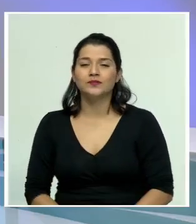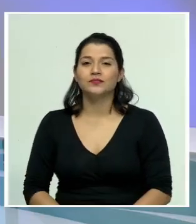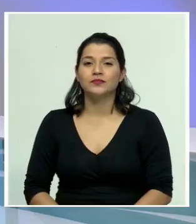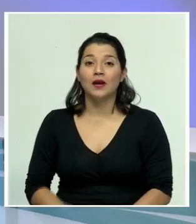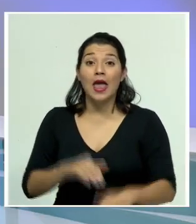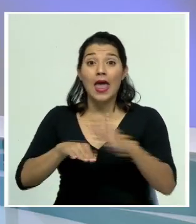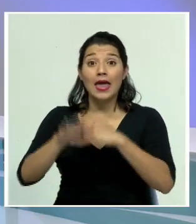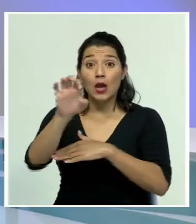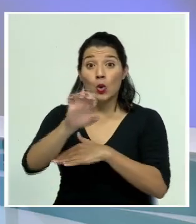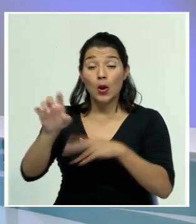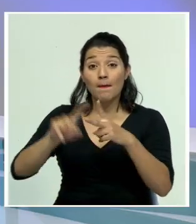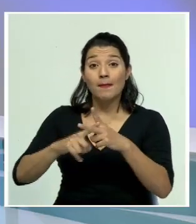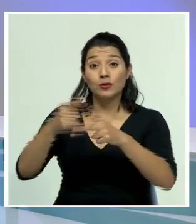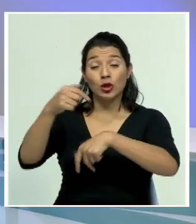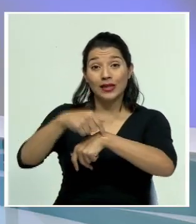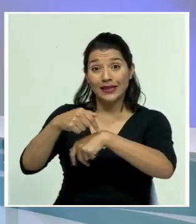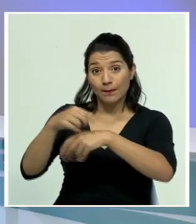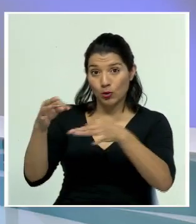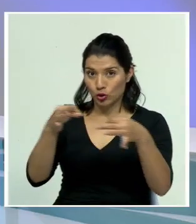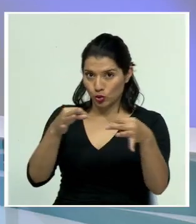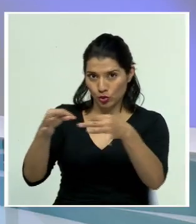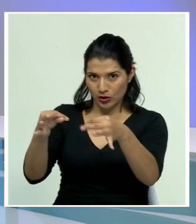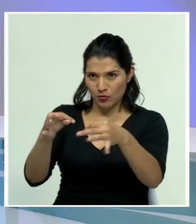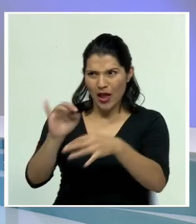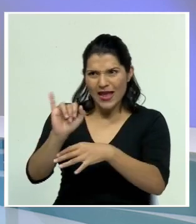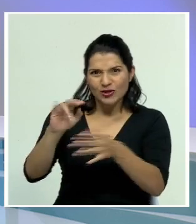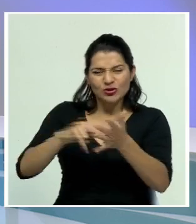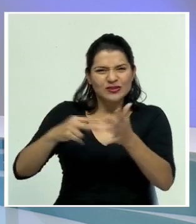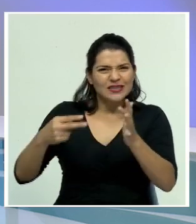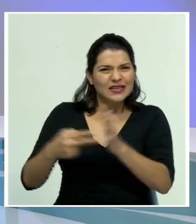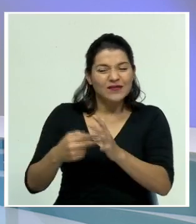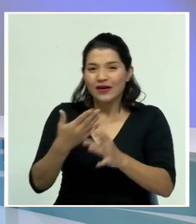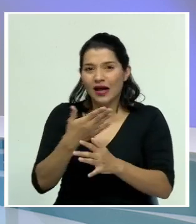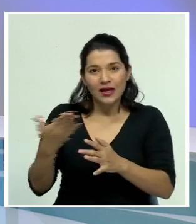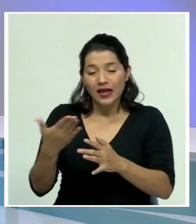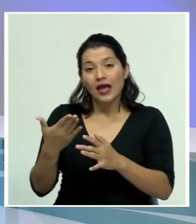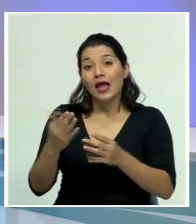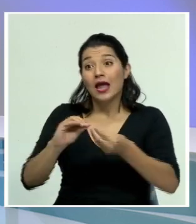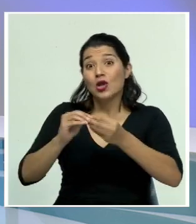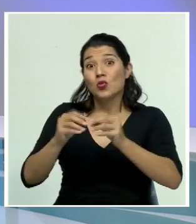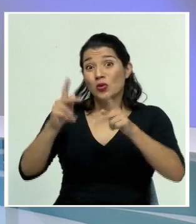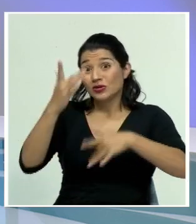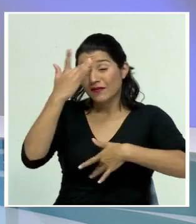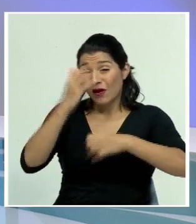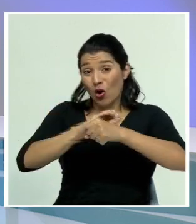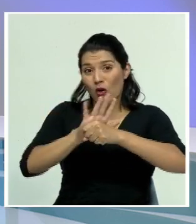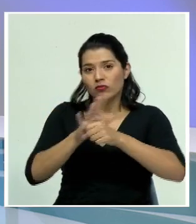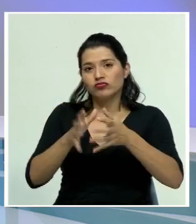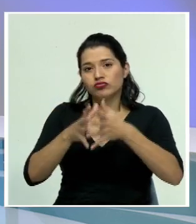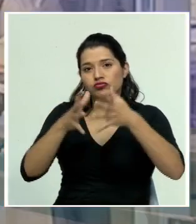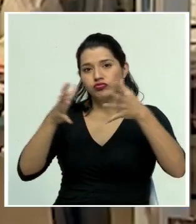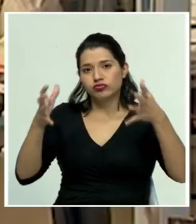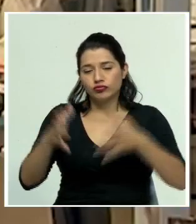Europa comenzó la temporada turística y esto está generando un repunte en los casos de COVID-19.